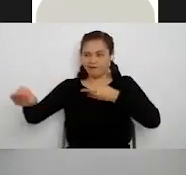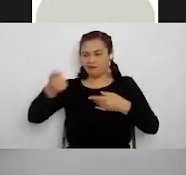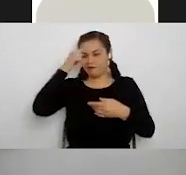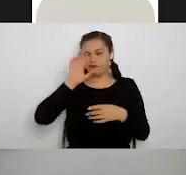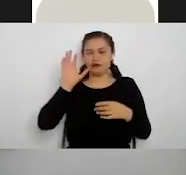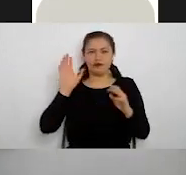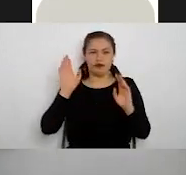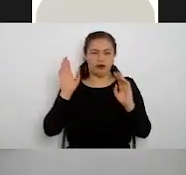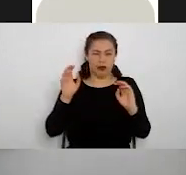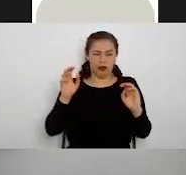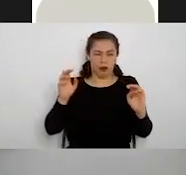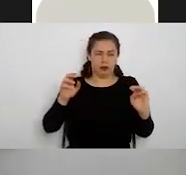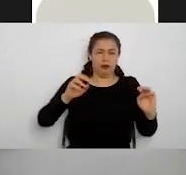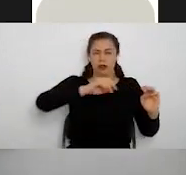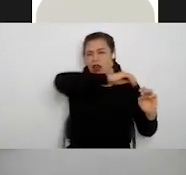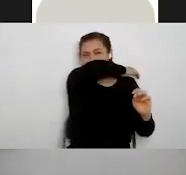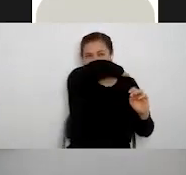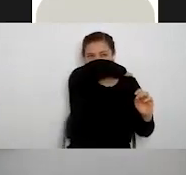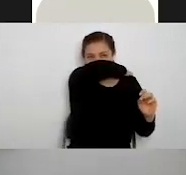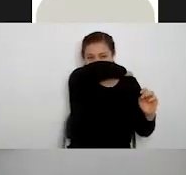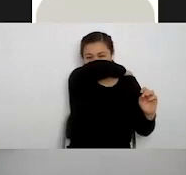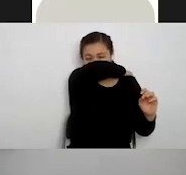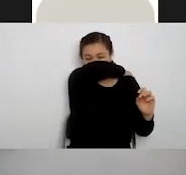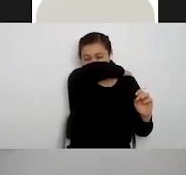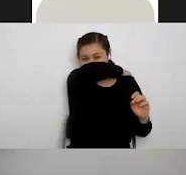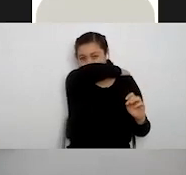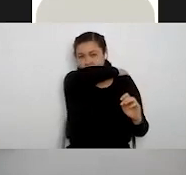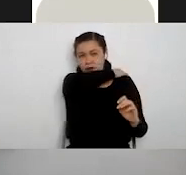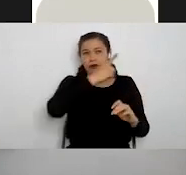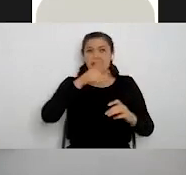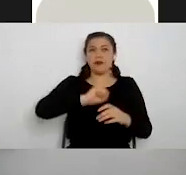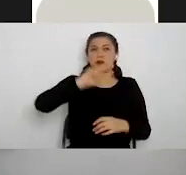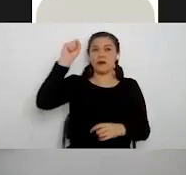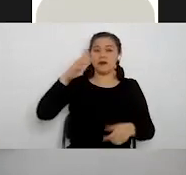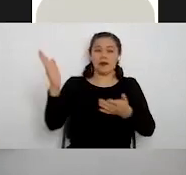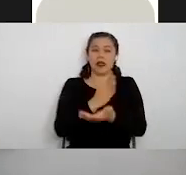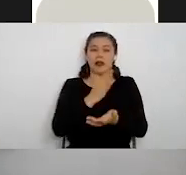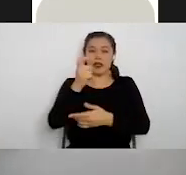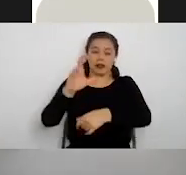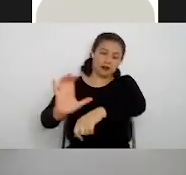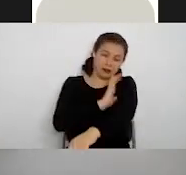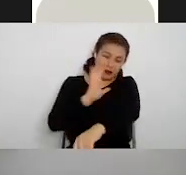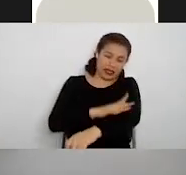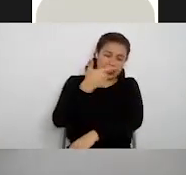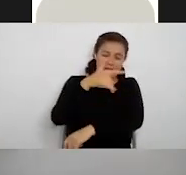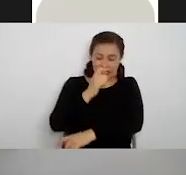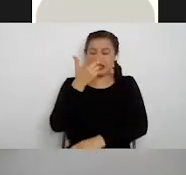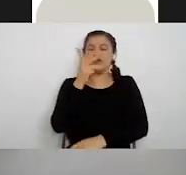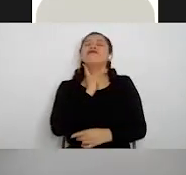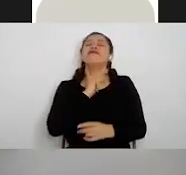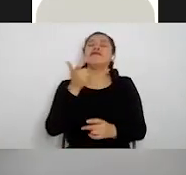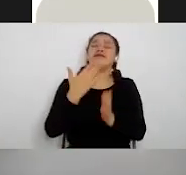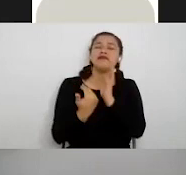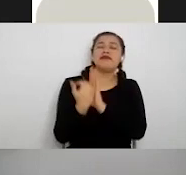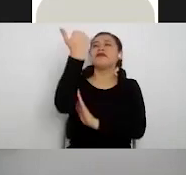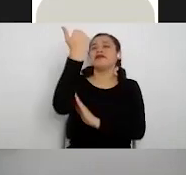Europea. Ellos tienen presiones inflacionarias, además del aumento de la electricidad, del gas, de la gasolina, de